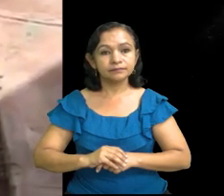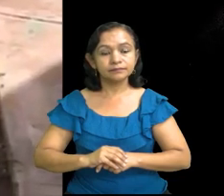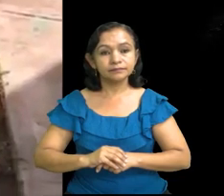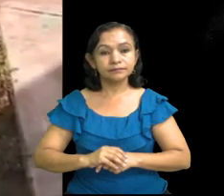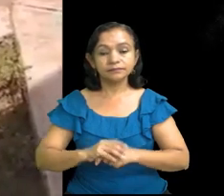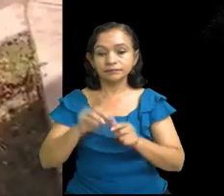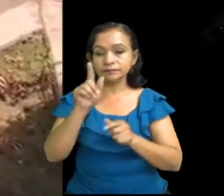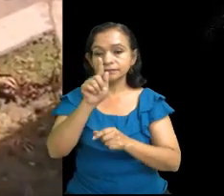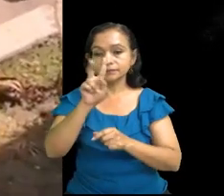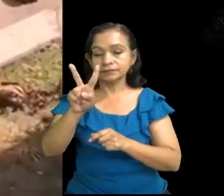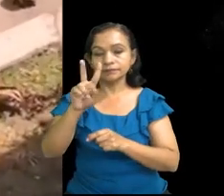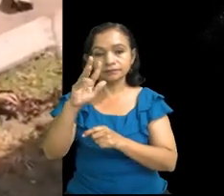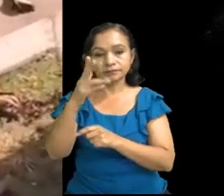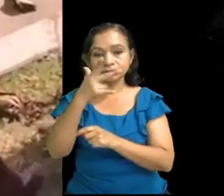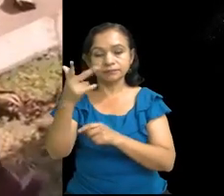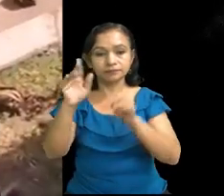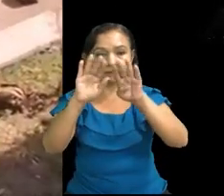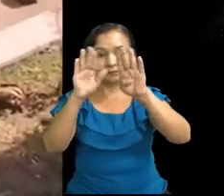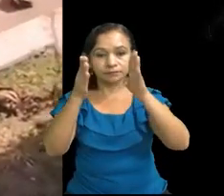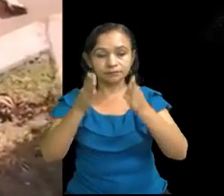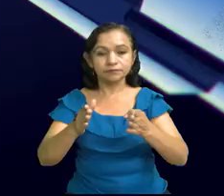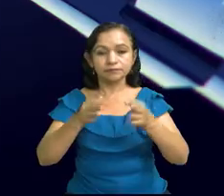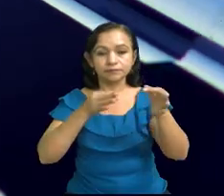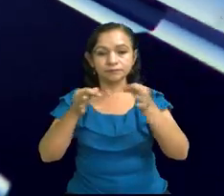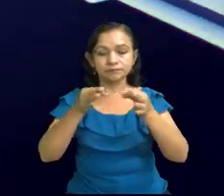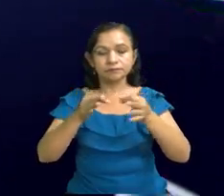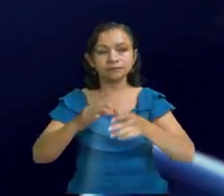Para el canal parlamentario informó Liz Escoto.